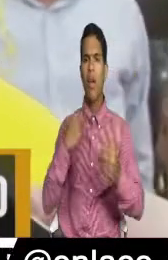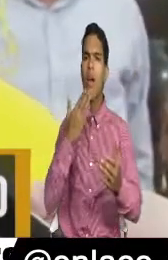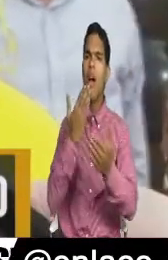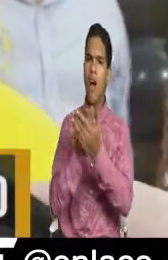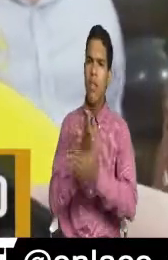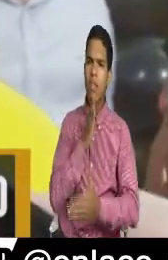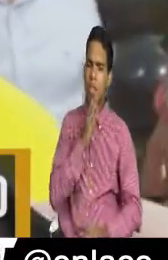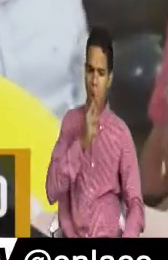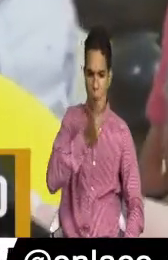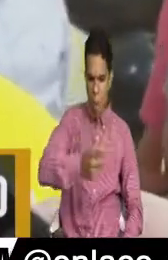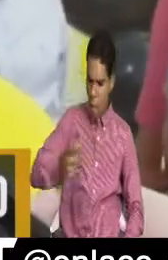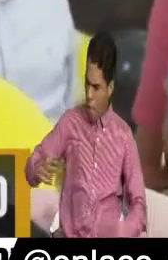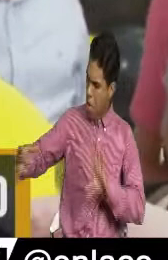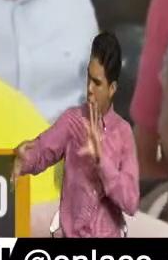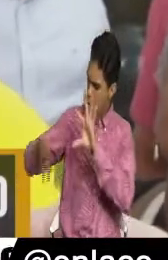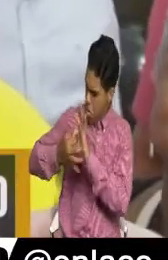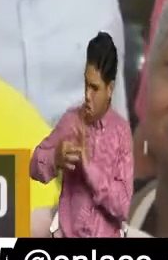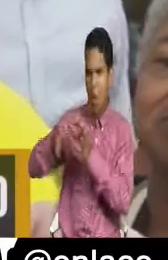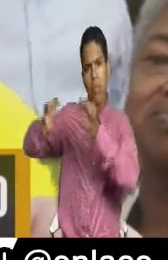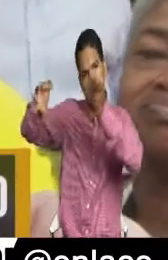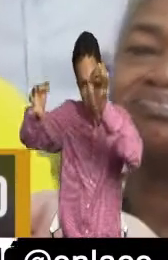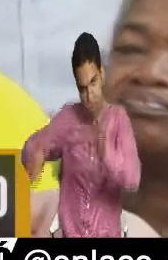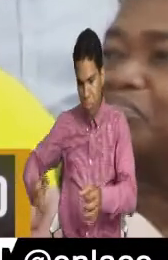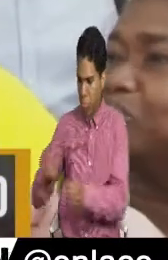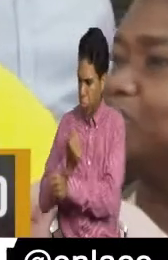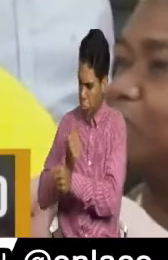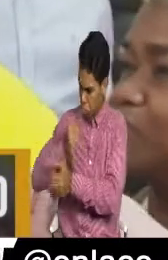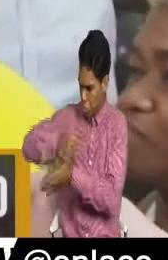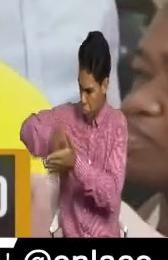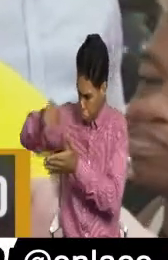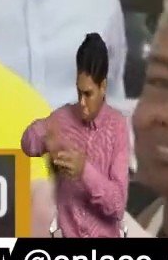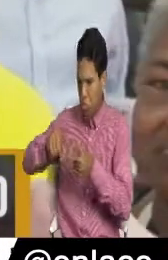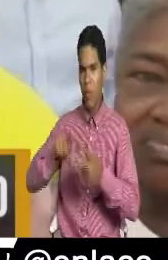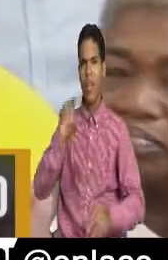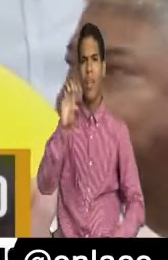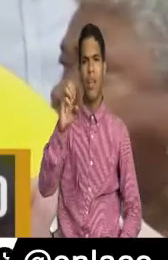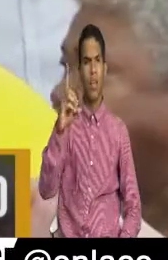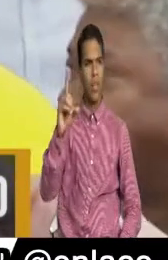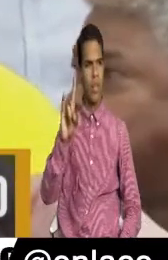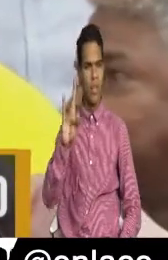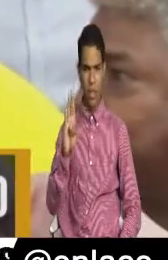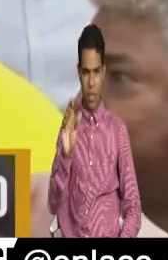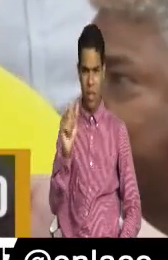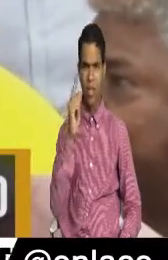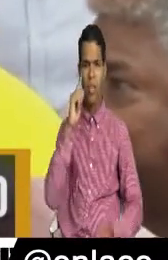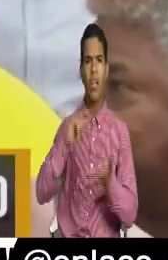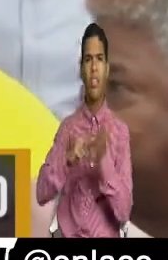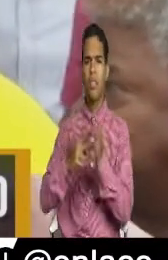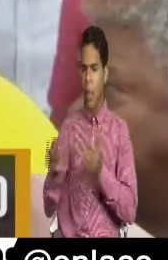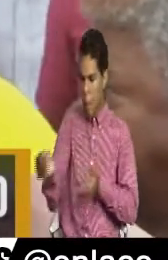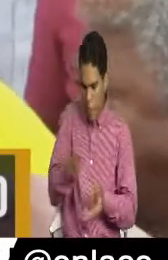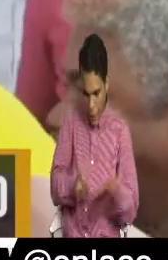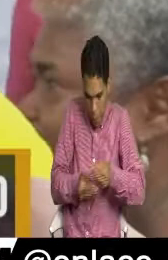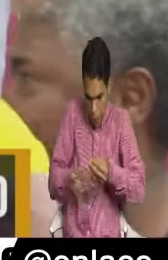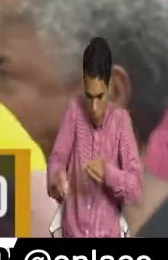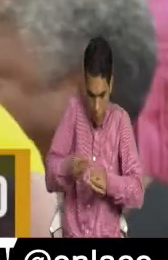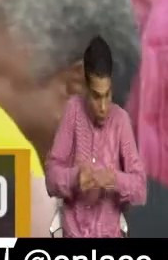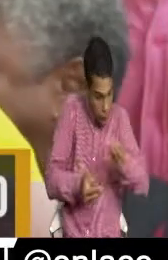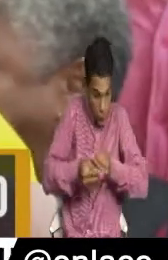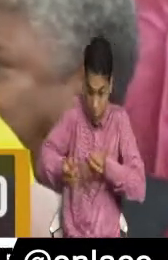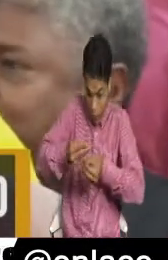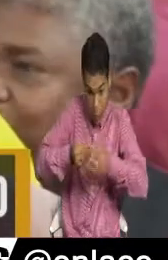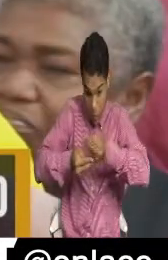trabajadores oficiales, a EDUA, porque aquí lo que hicimos fue una vaca para poder generar que este